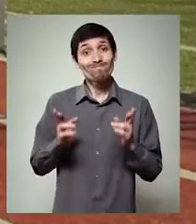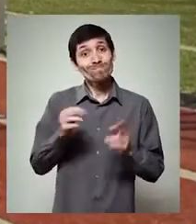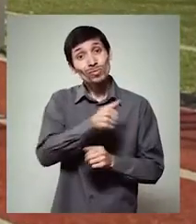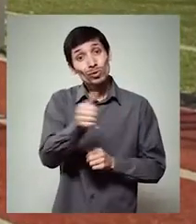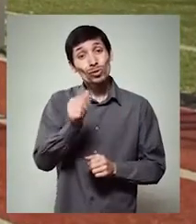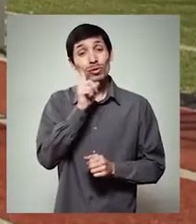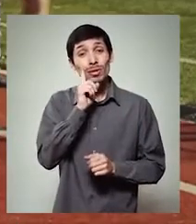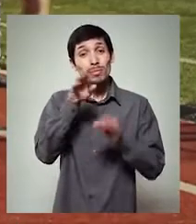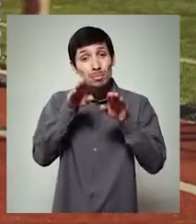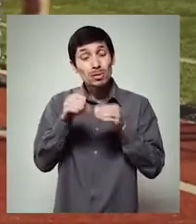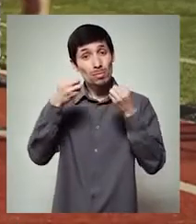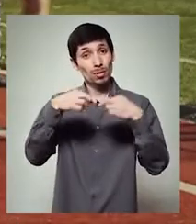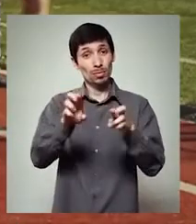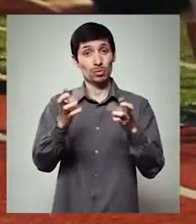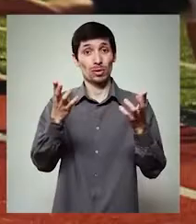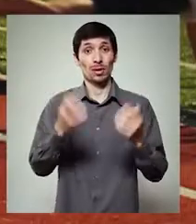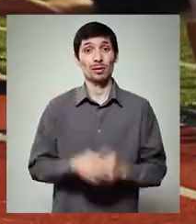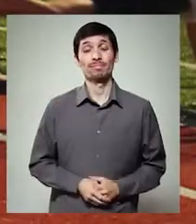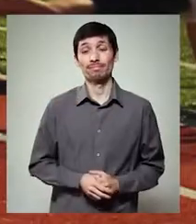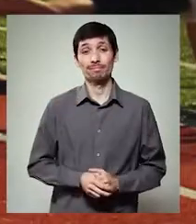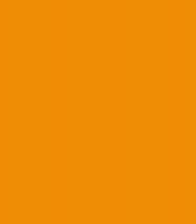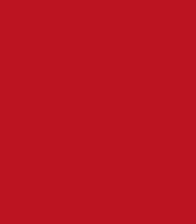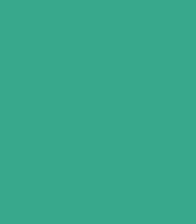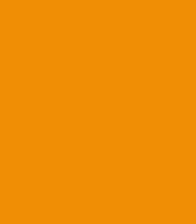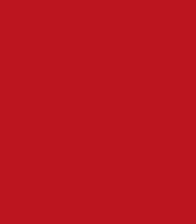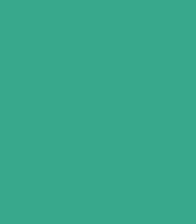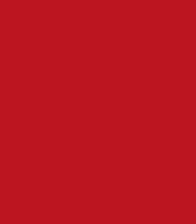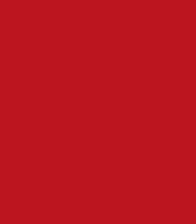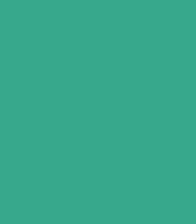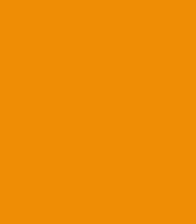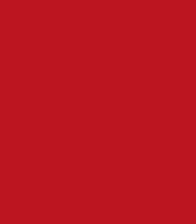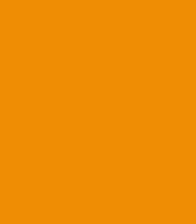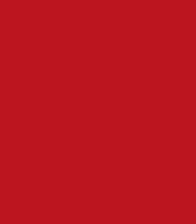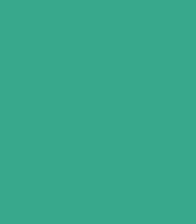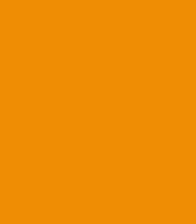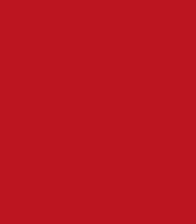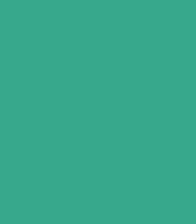Si todos tuviésemos las mismas oportunidades.